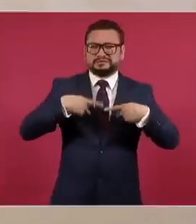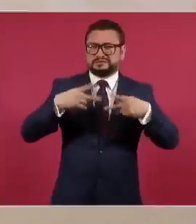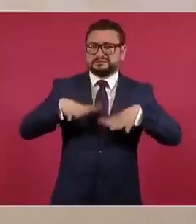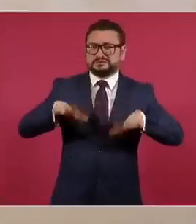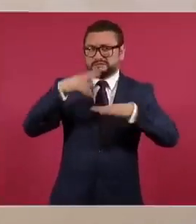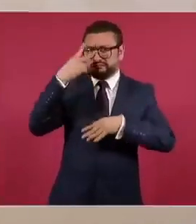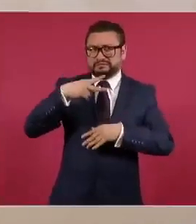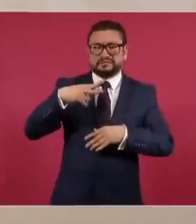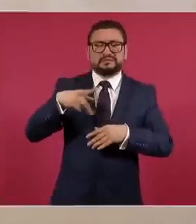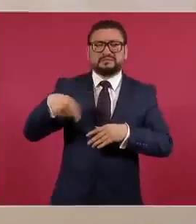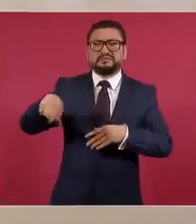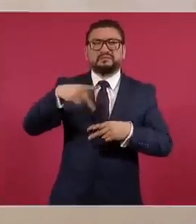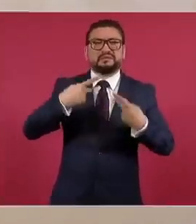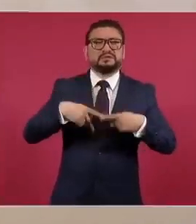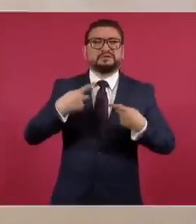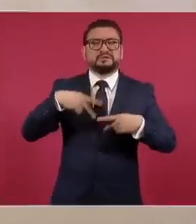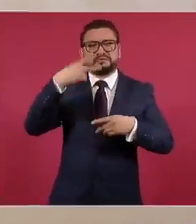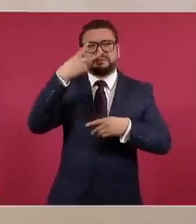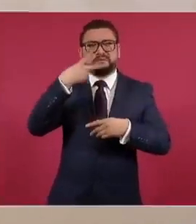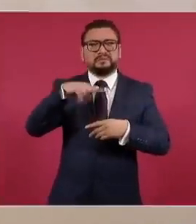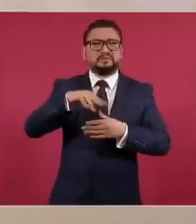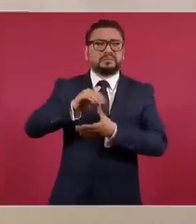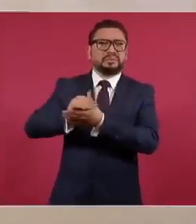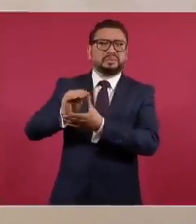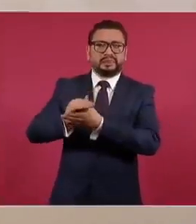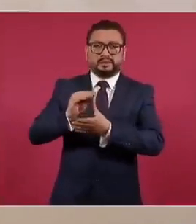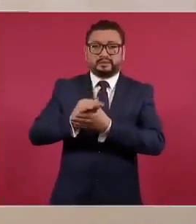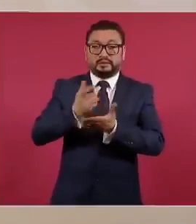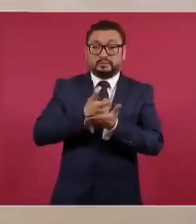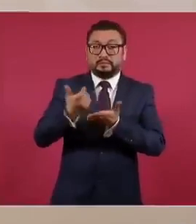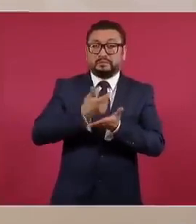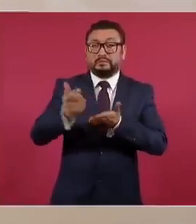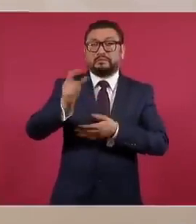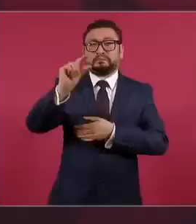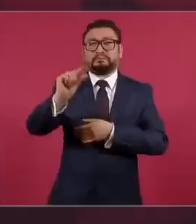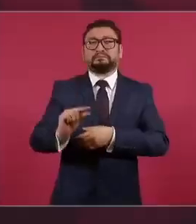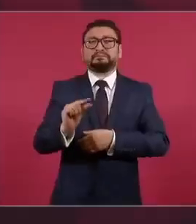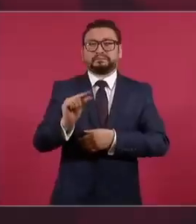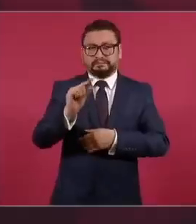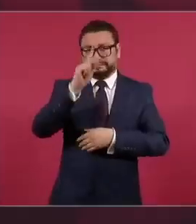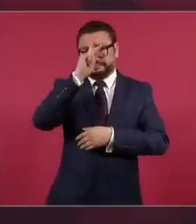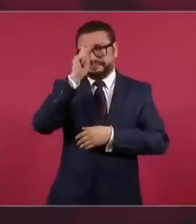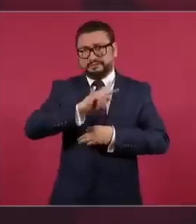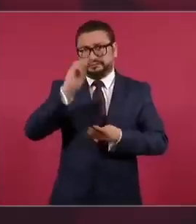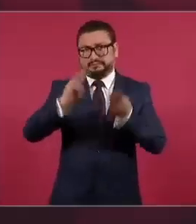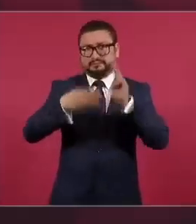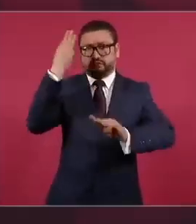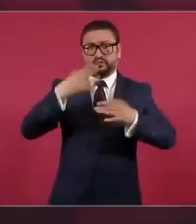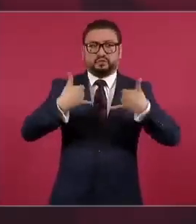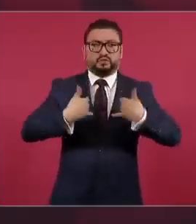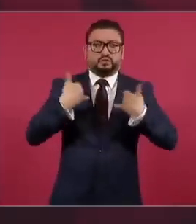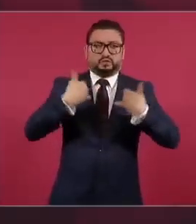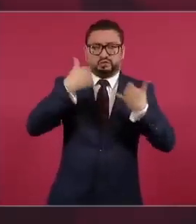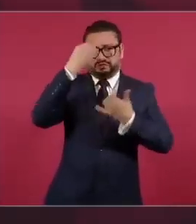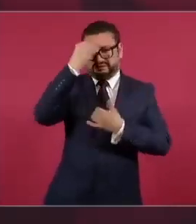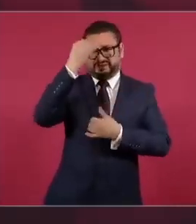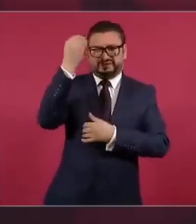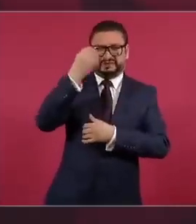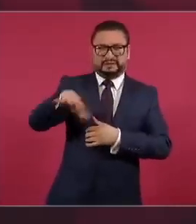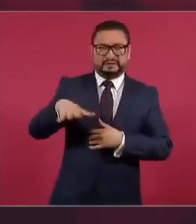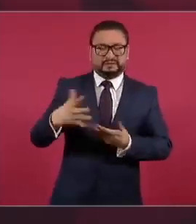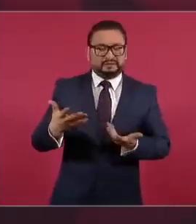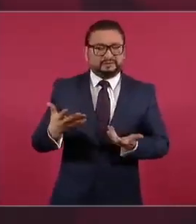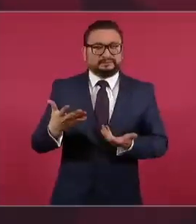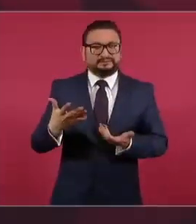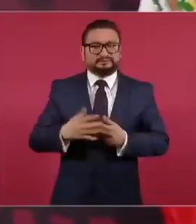muy bajos, de los salarios más precarios del mundo, abandono a los jóvenes.